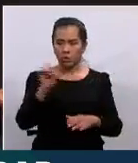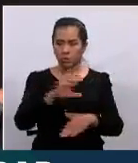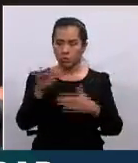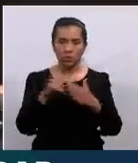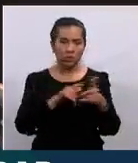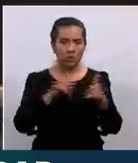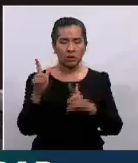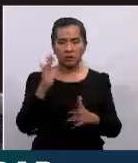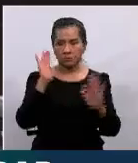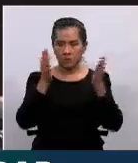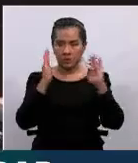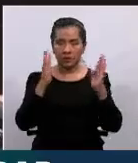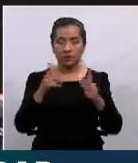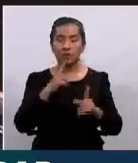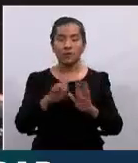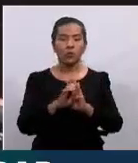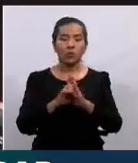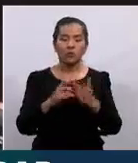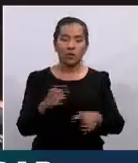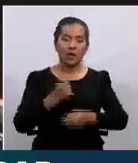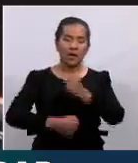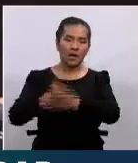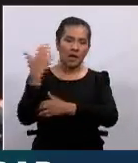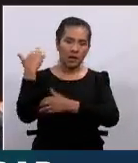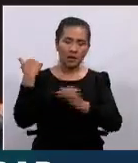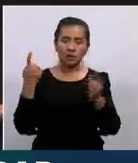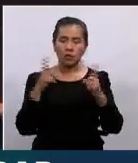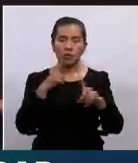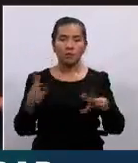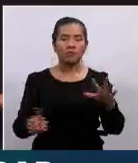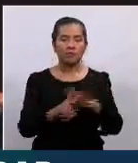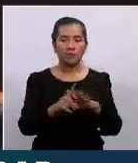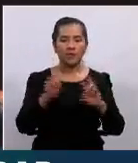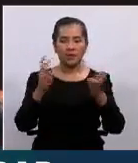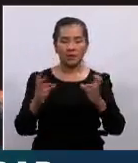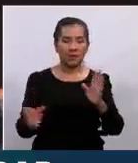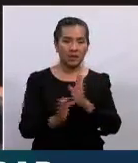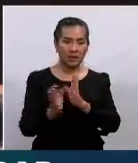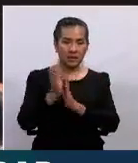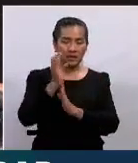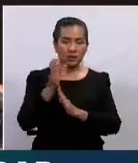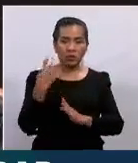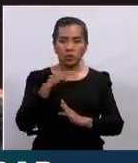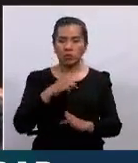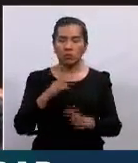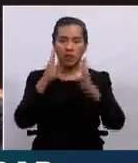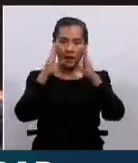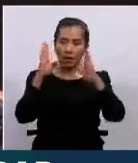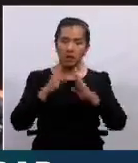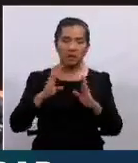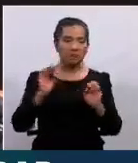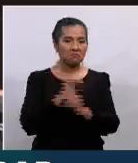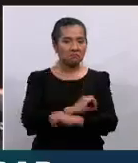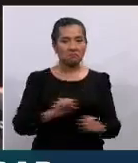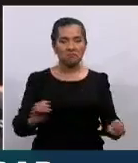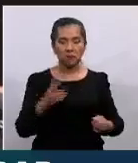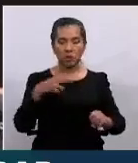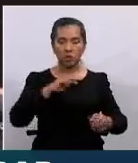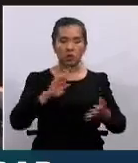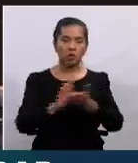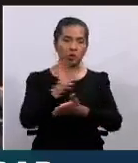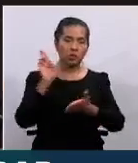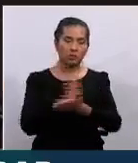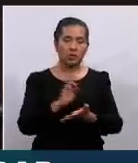anteriores donde se llevó a cabo perdón el censo no nos han tomado en cuenta las universidades del sistema universitario